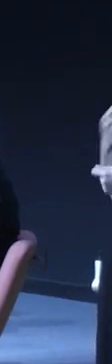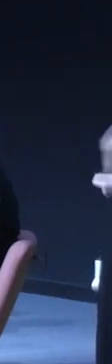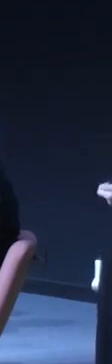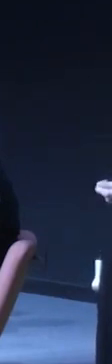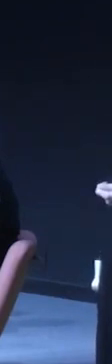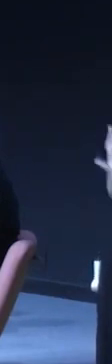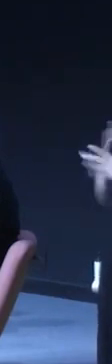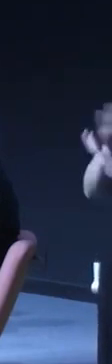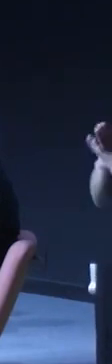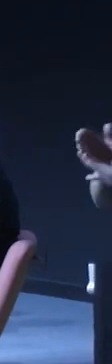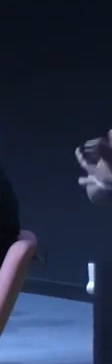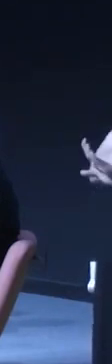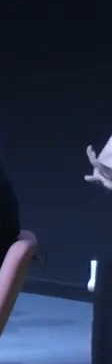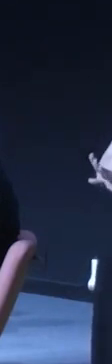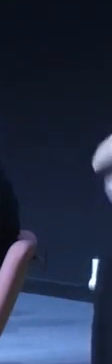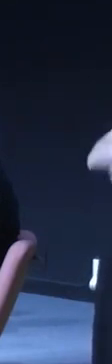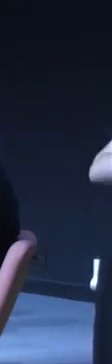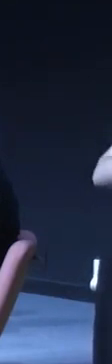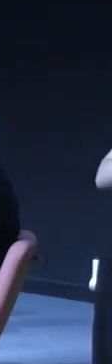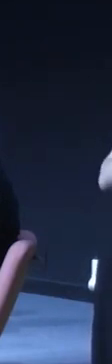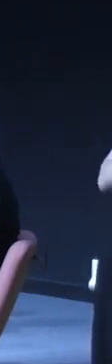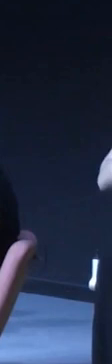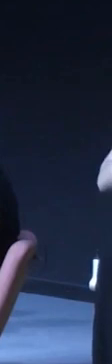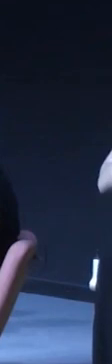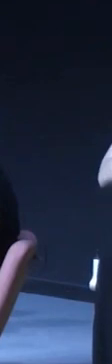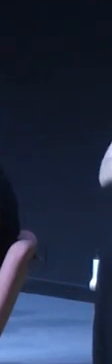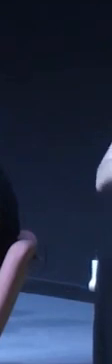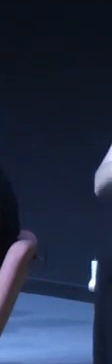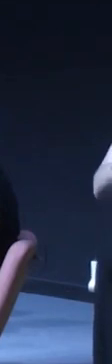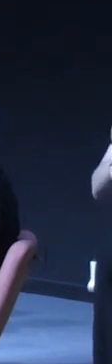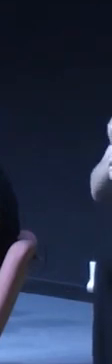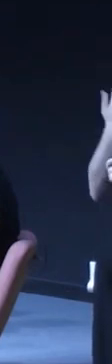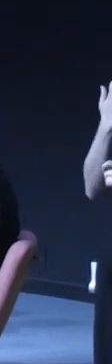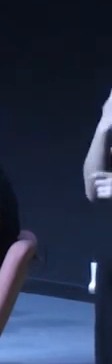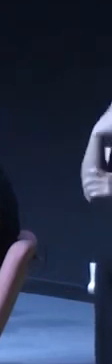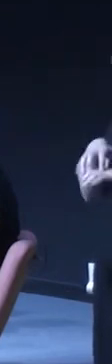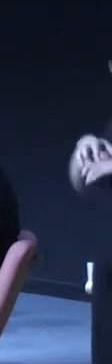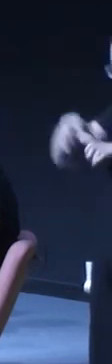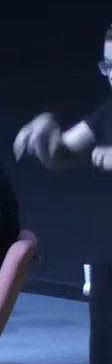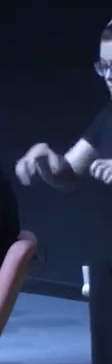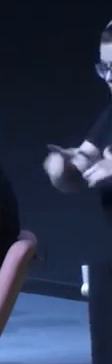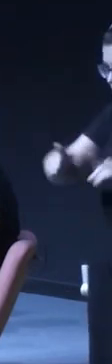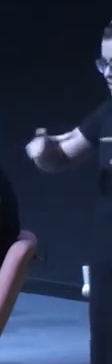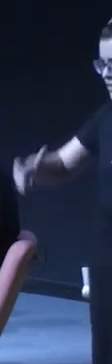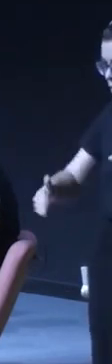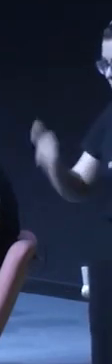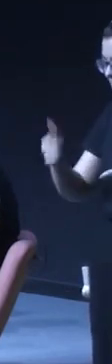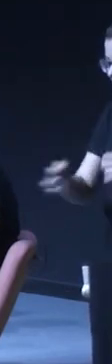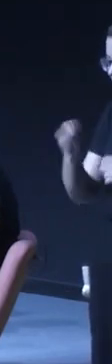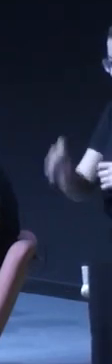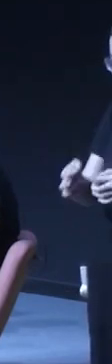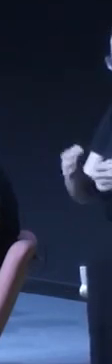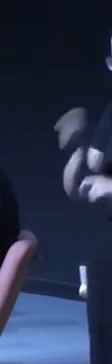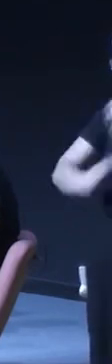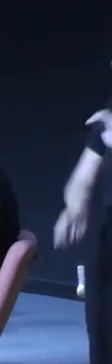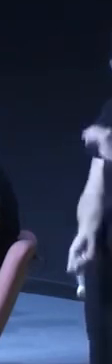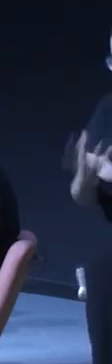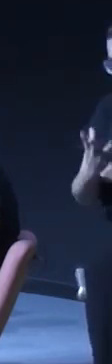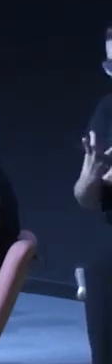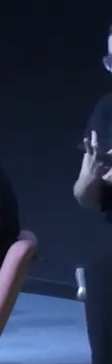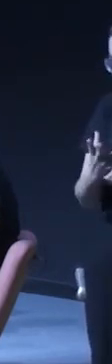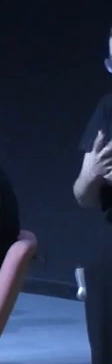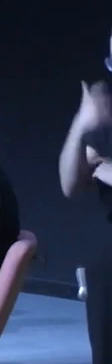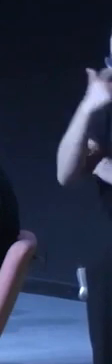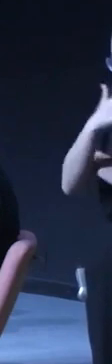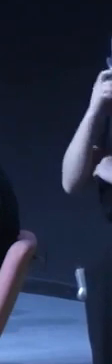habido siempre, anteriores también. Siempre, cada vez que ha habido una ampliación, ha habido una asociación que ha funcionado durante muchos años.